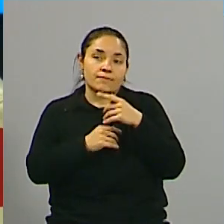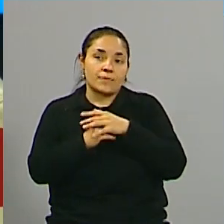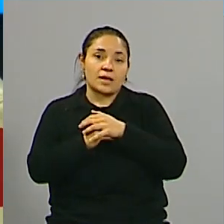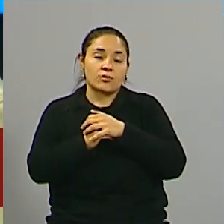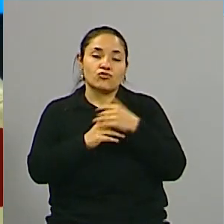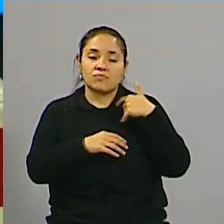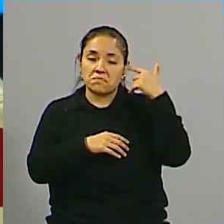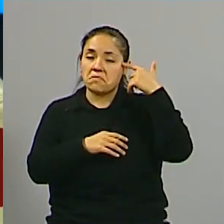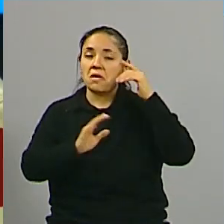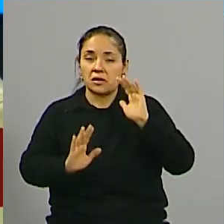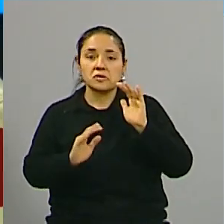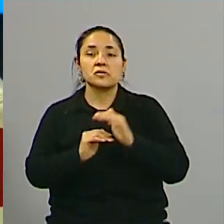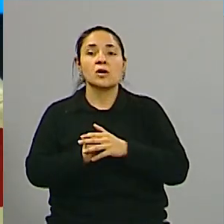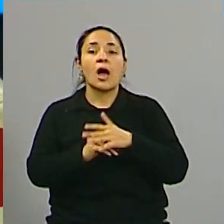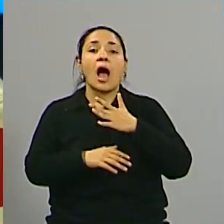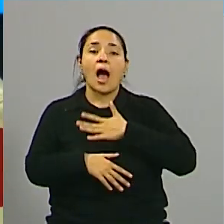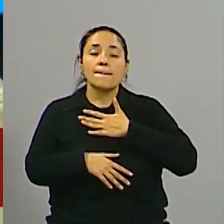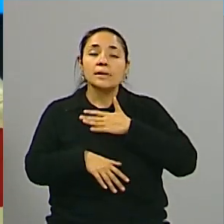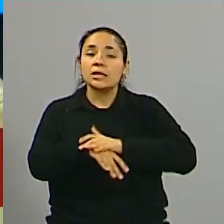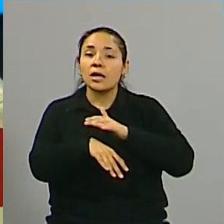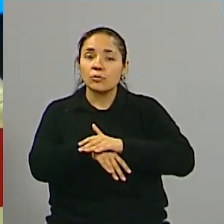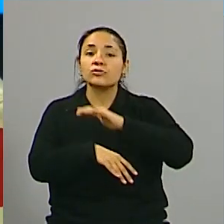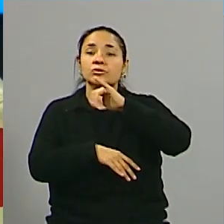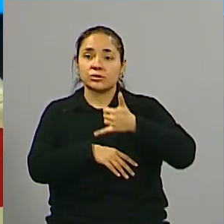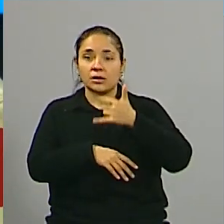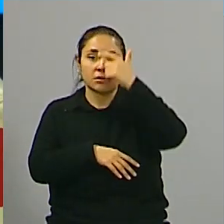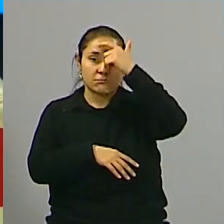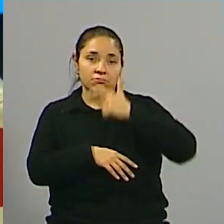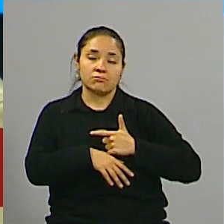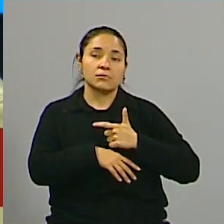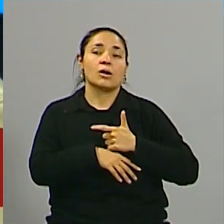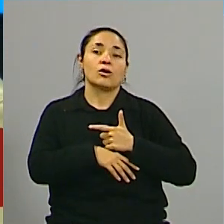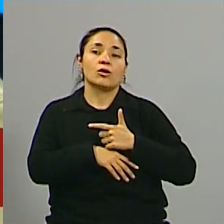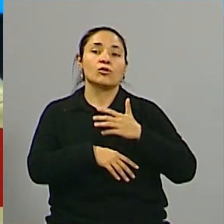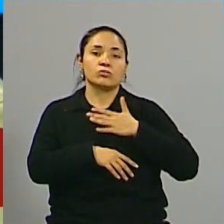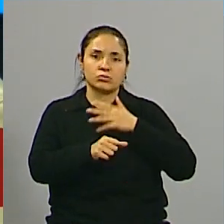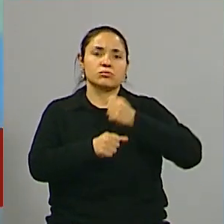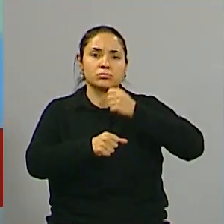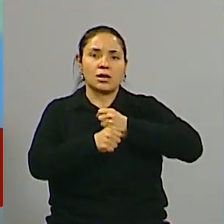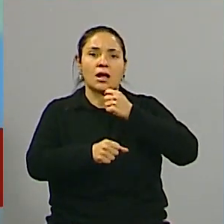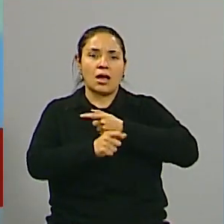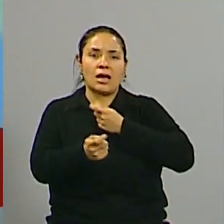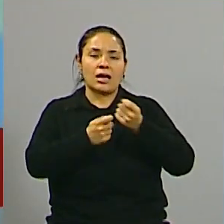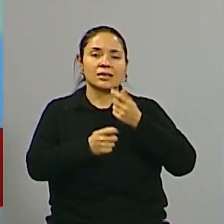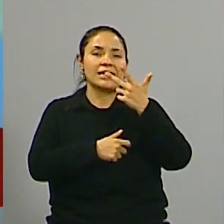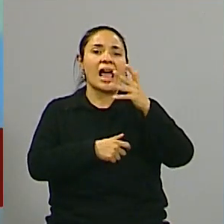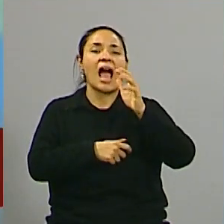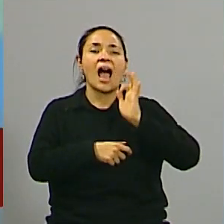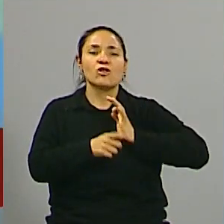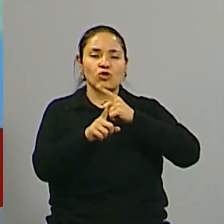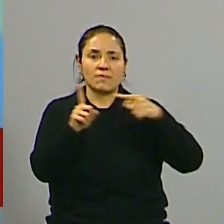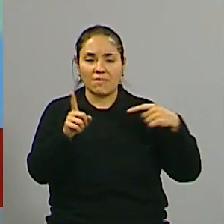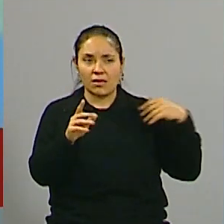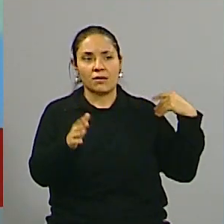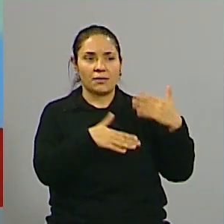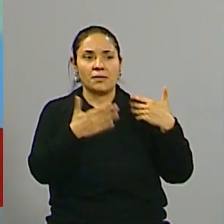Claudia, en lo que a mí me corresponde, digamos, y mi perfil no ha sido un perfil, yo vengo trabajando en la gestión desde hace 3 años y medio, y